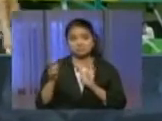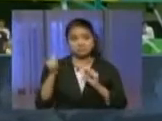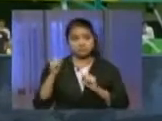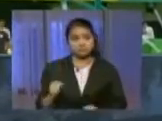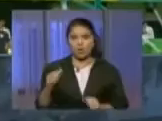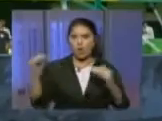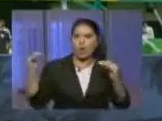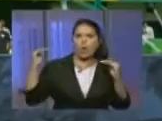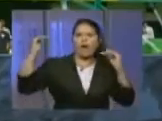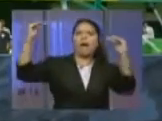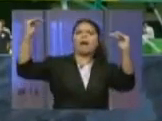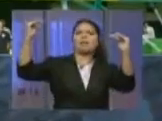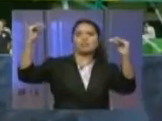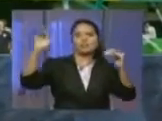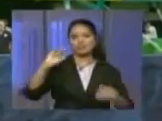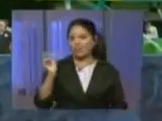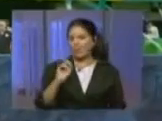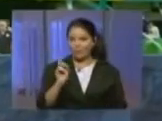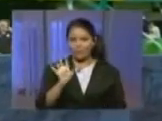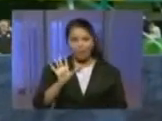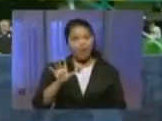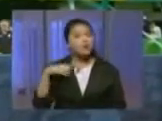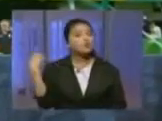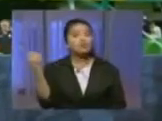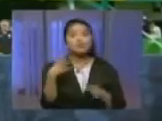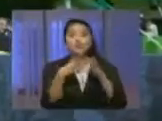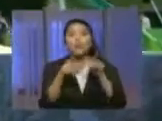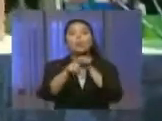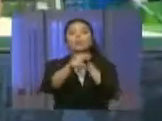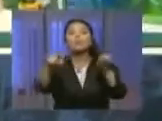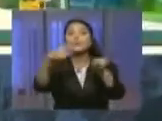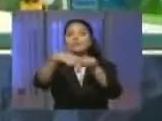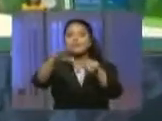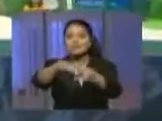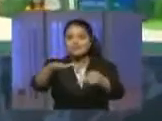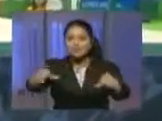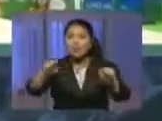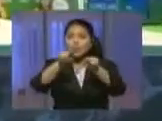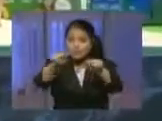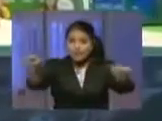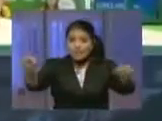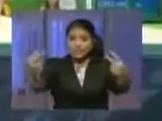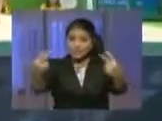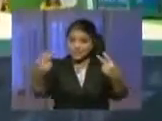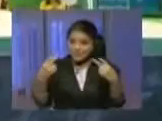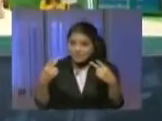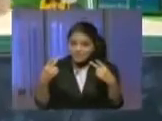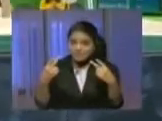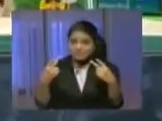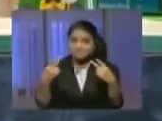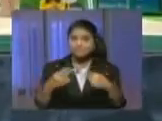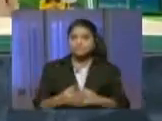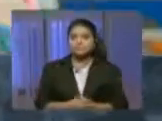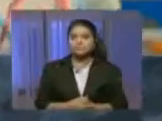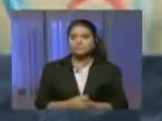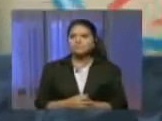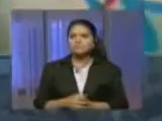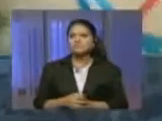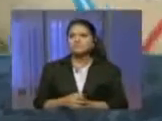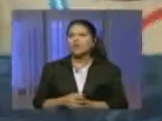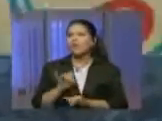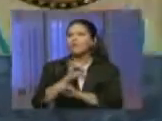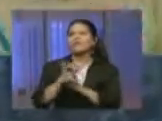los grandotes o las grandotas no todos ustedes niños y niñas que nos están viendo porque están regresando de su plan